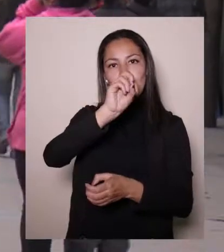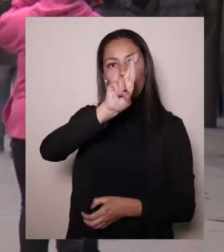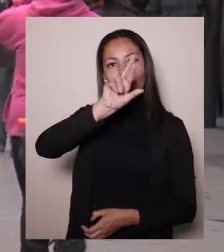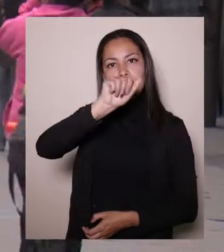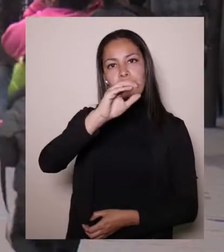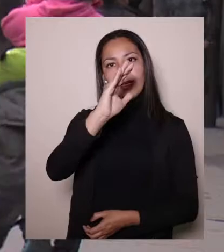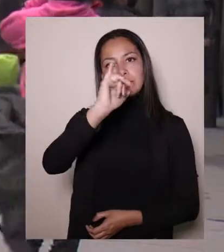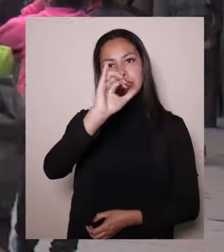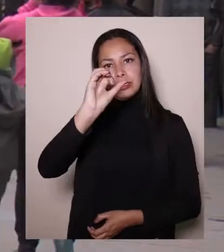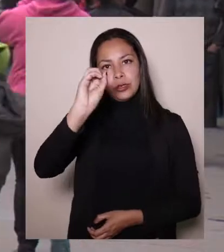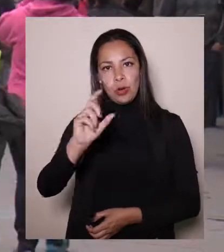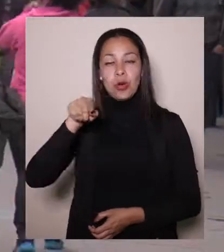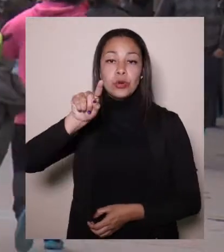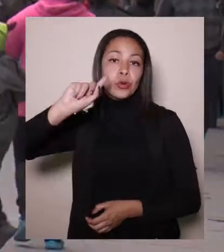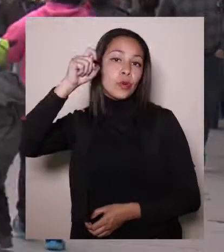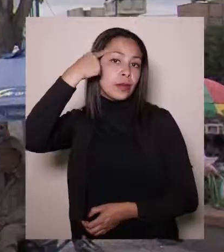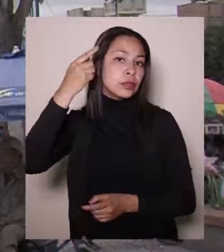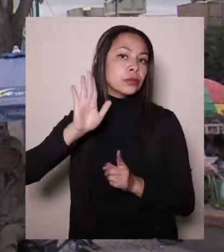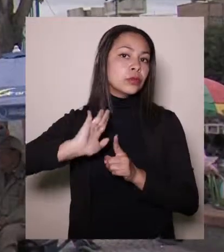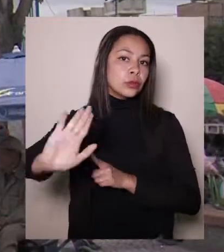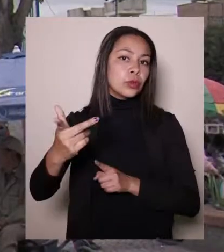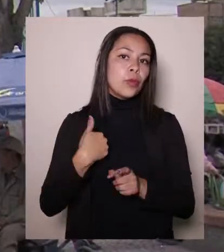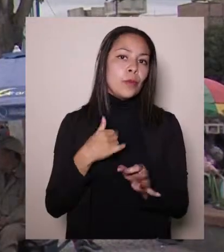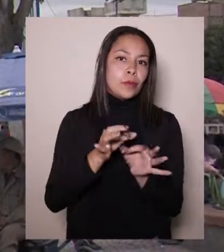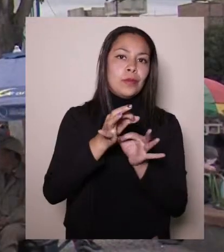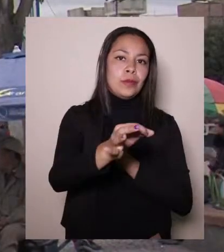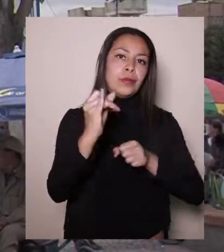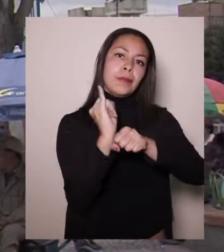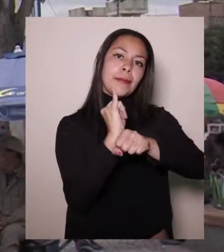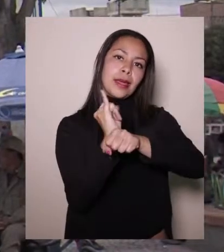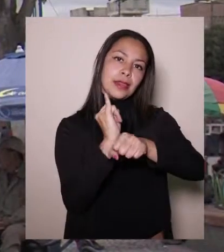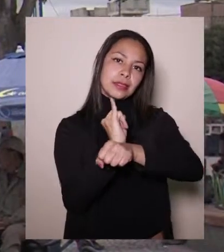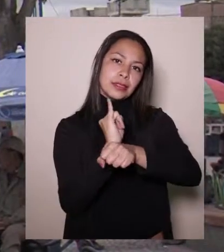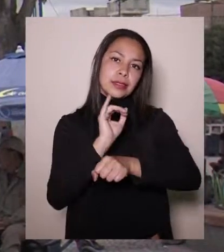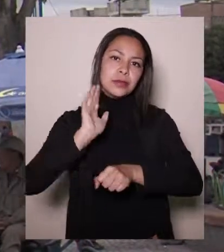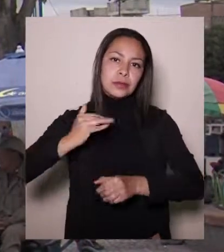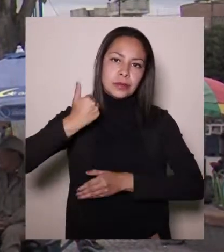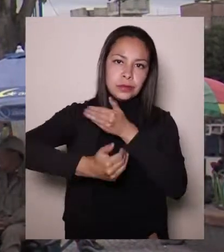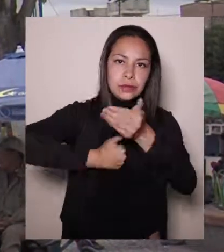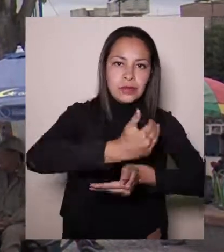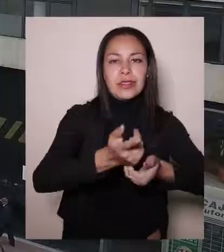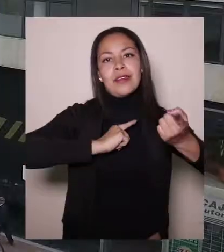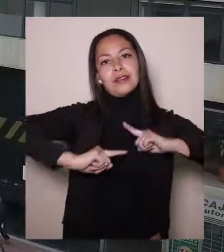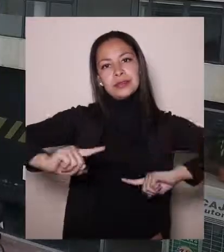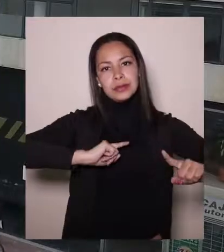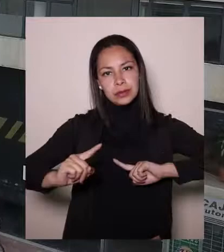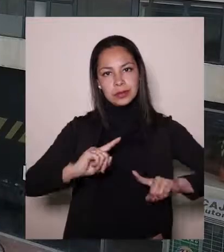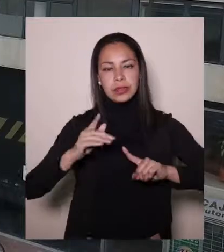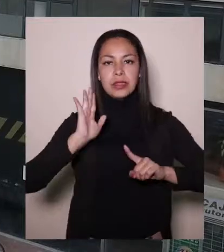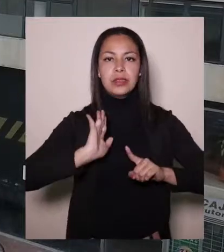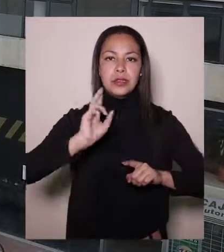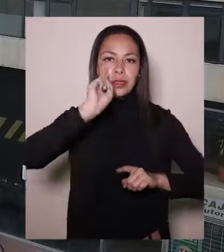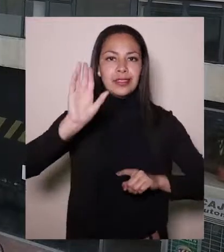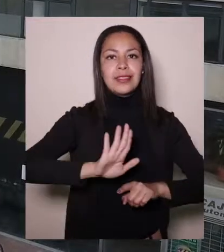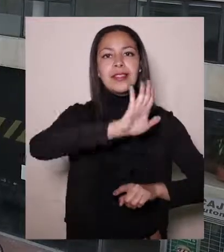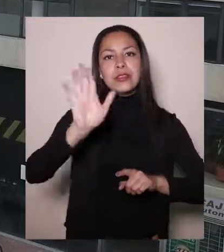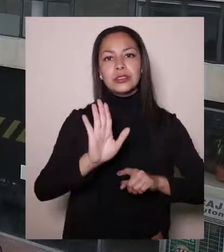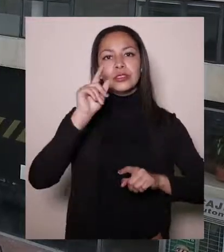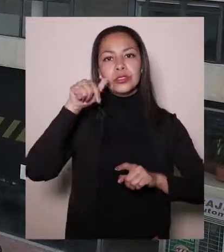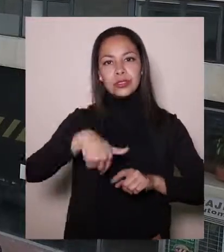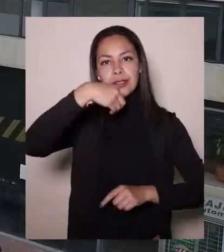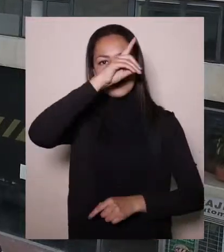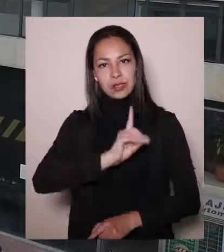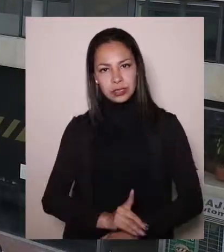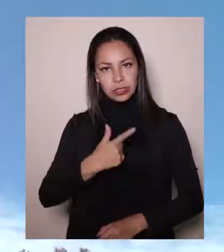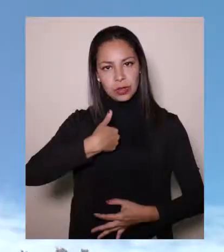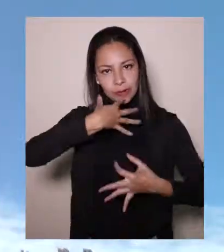cartera, Horacio Guerrero García, como gobernador ad hoc de Nariño para el municipio de Ipiales. Este proceso administrativo es